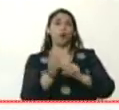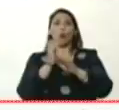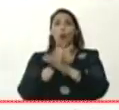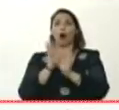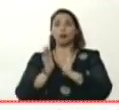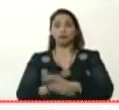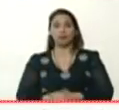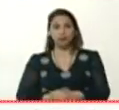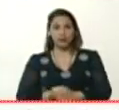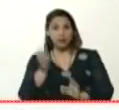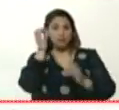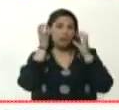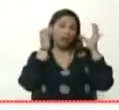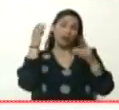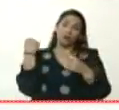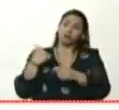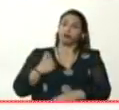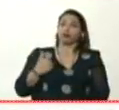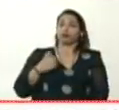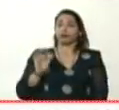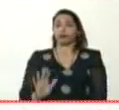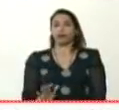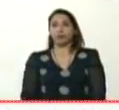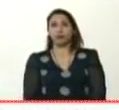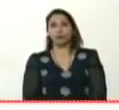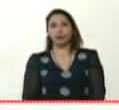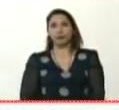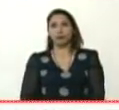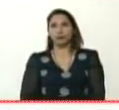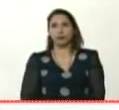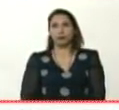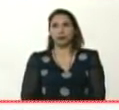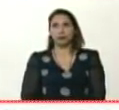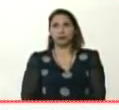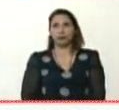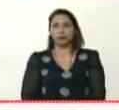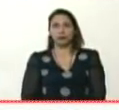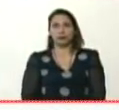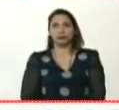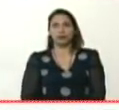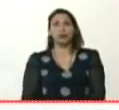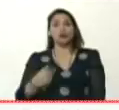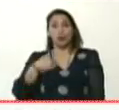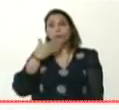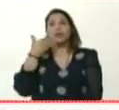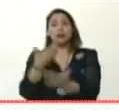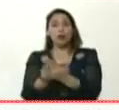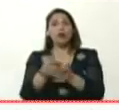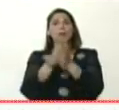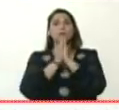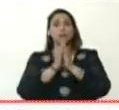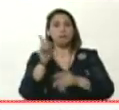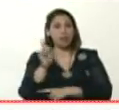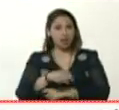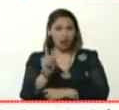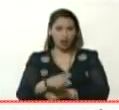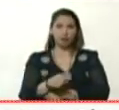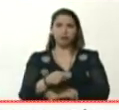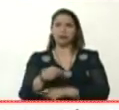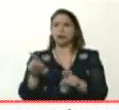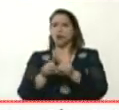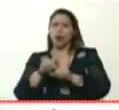Que se inventen una. Y les recomendamos además que se la inventen, porque hay béisbol con Tiburones de la